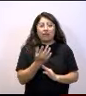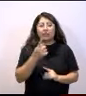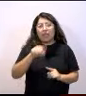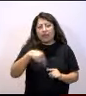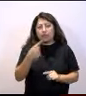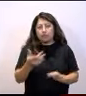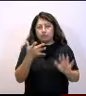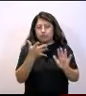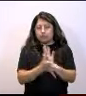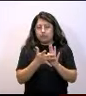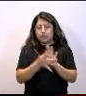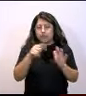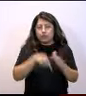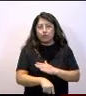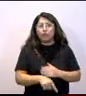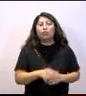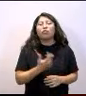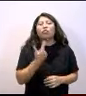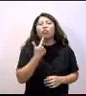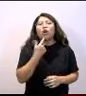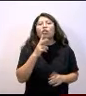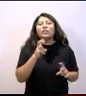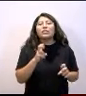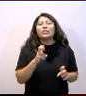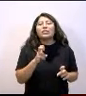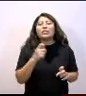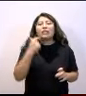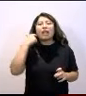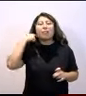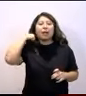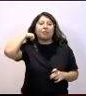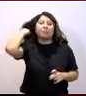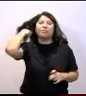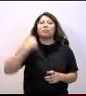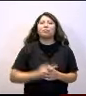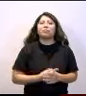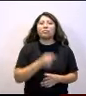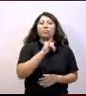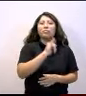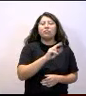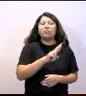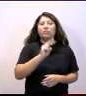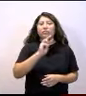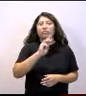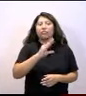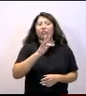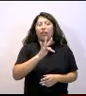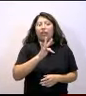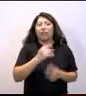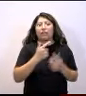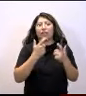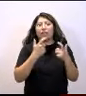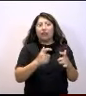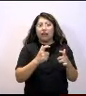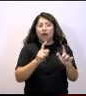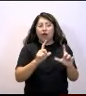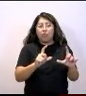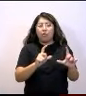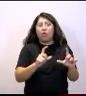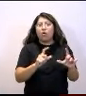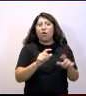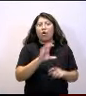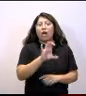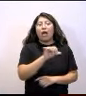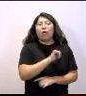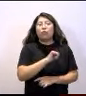profundizaremos en el asunto, se refleja en la deflactación automática del IRPF, del tramo de IRPF autonómico